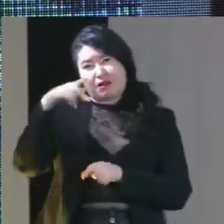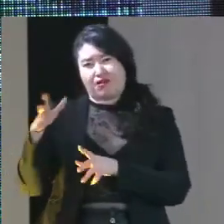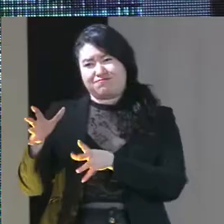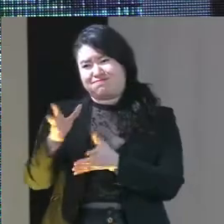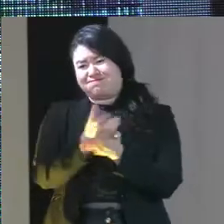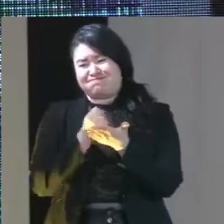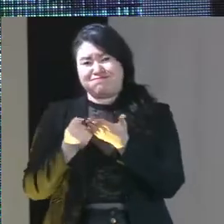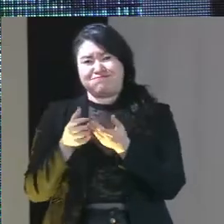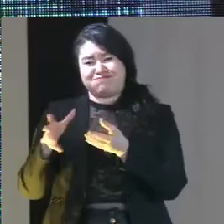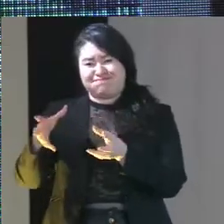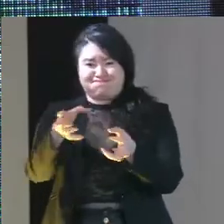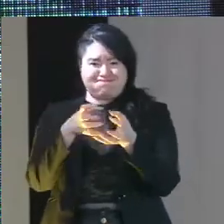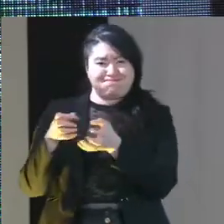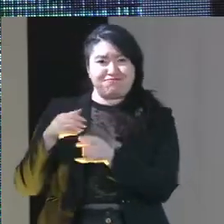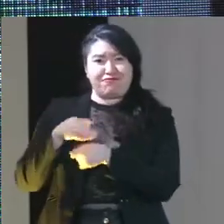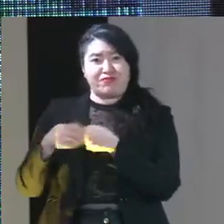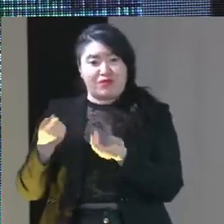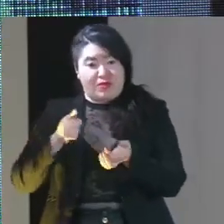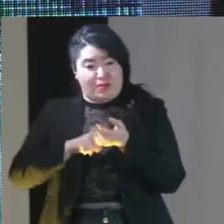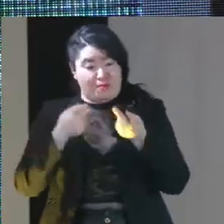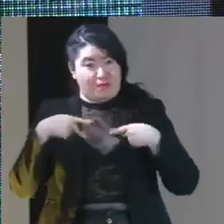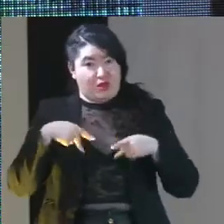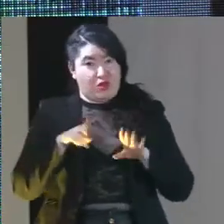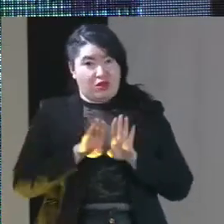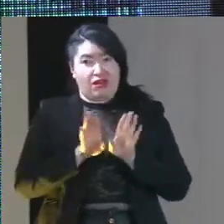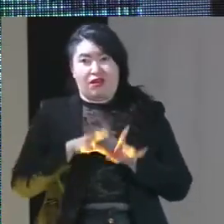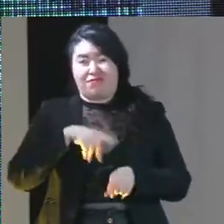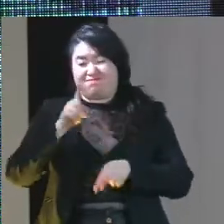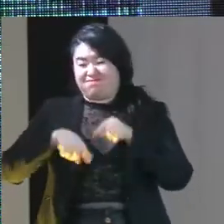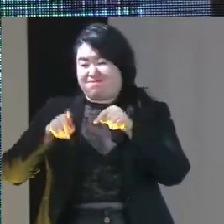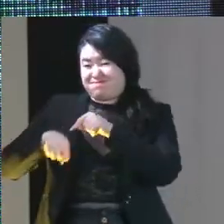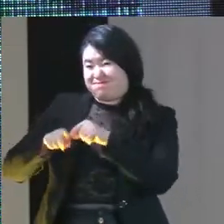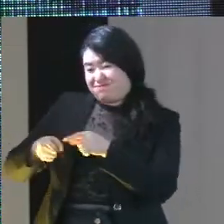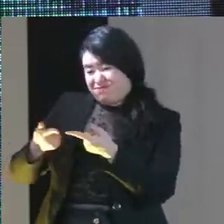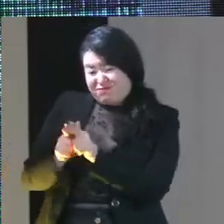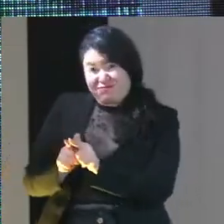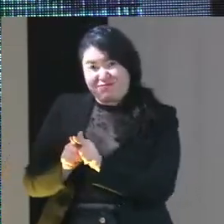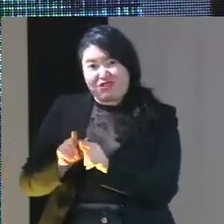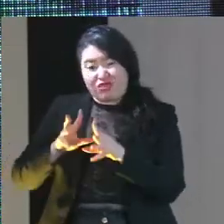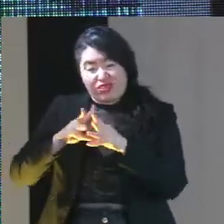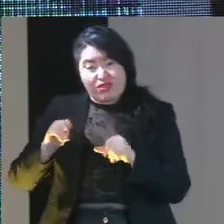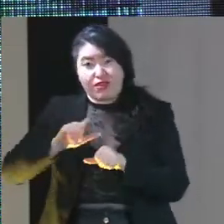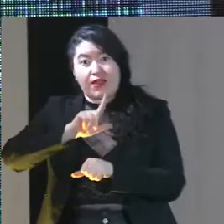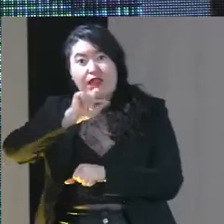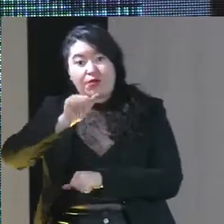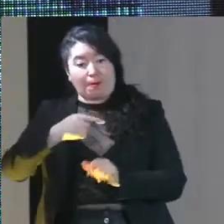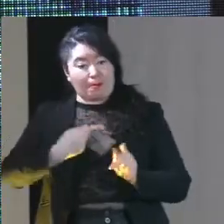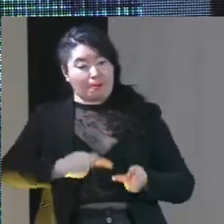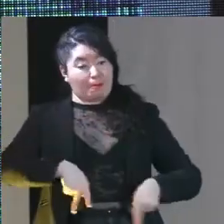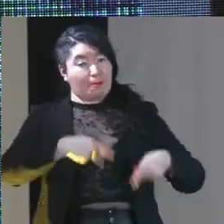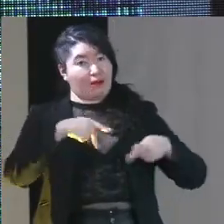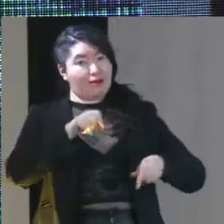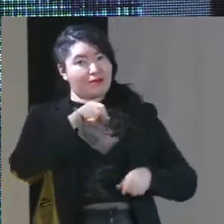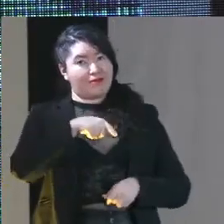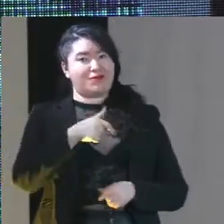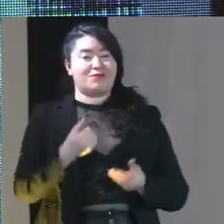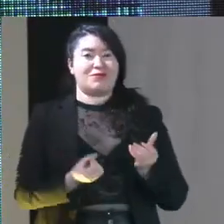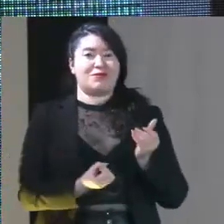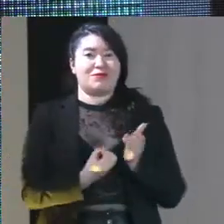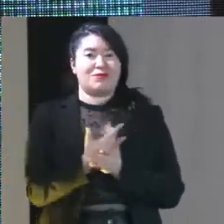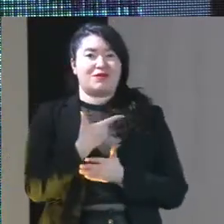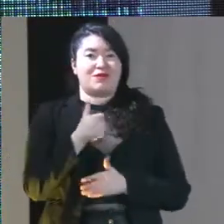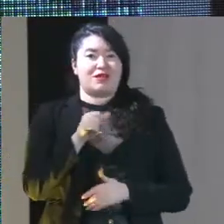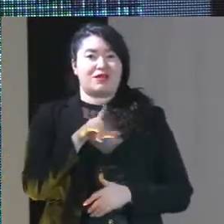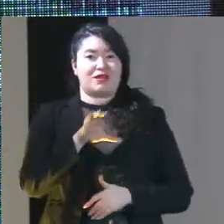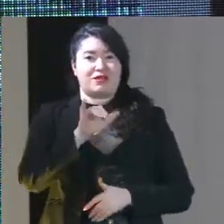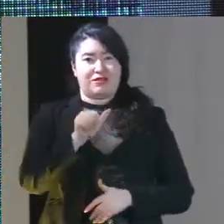y desarraigar a sus integrantes y después venderlos, vaya que lo ocurrido en Nueva Galicia y Nueva Vizcaya fue un genocidio, y si no